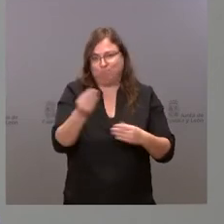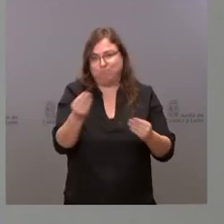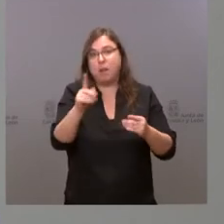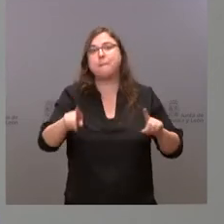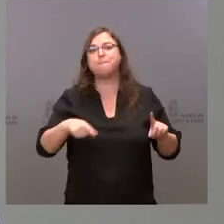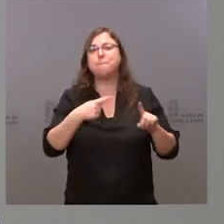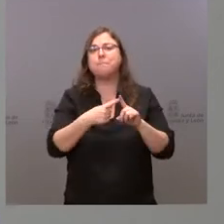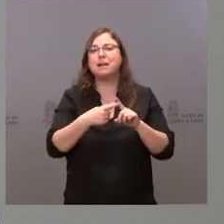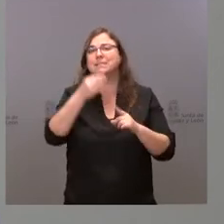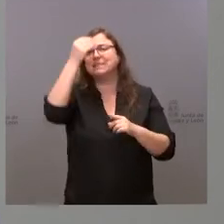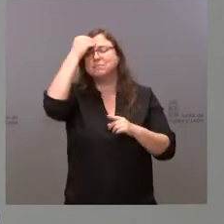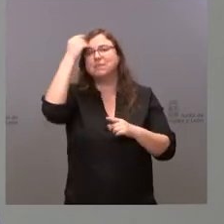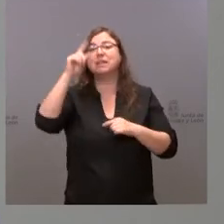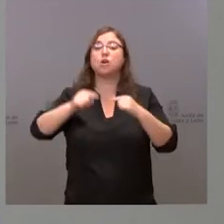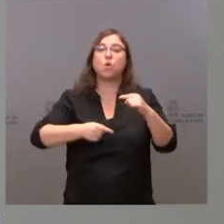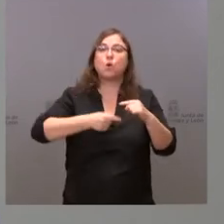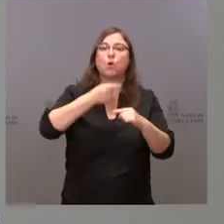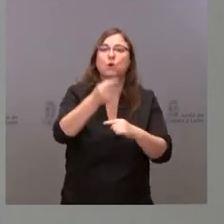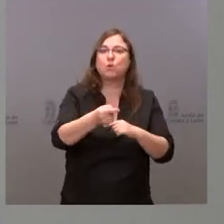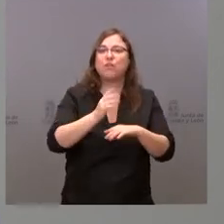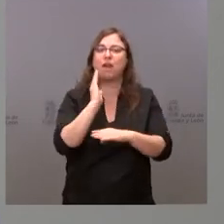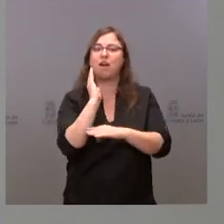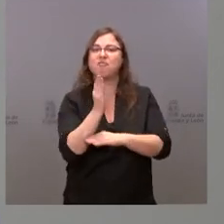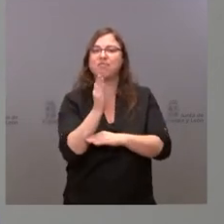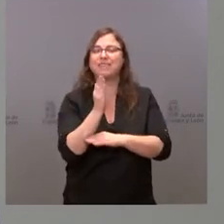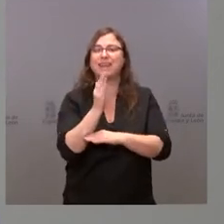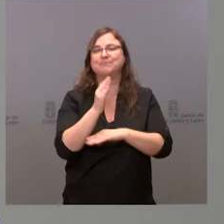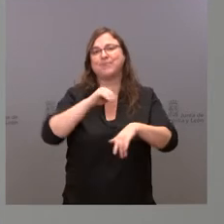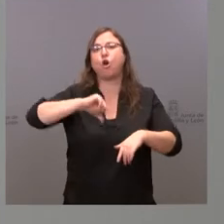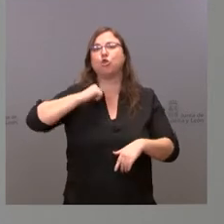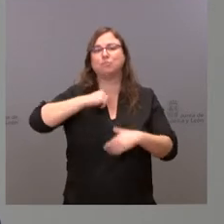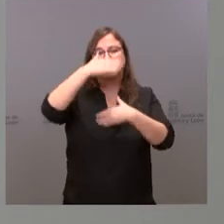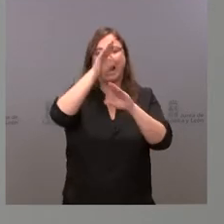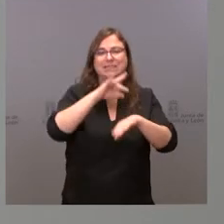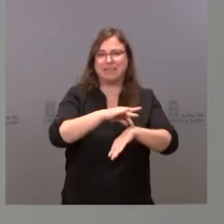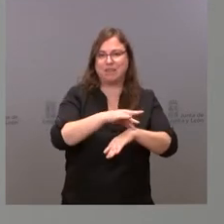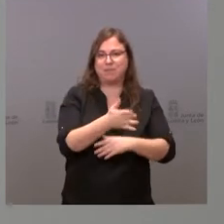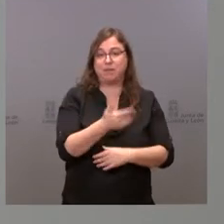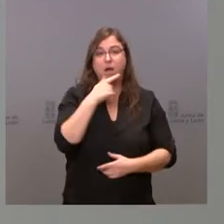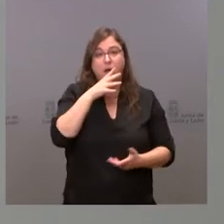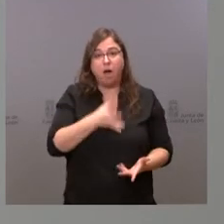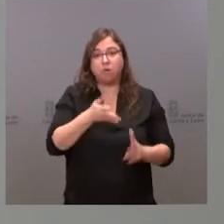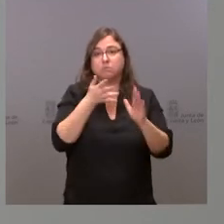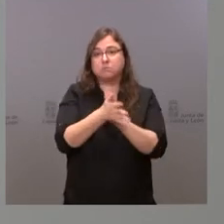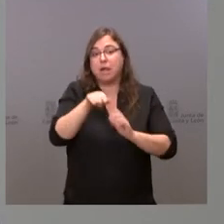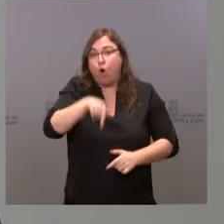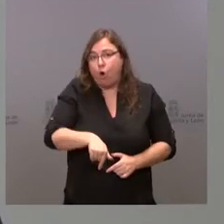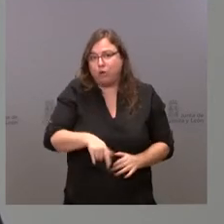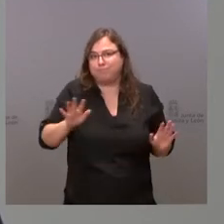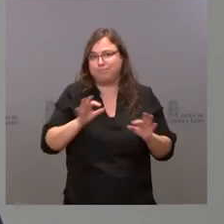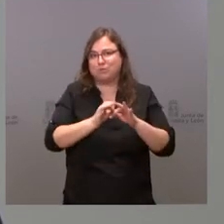que tener en cuenta cuál es su repercusiones sobre la asistencia sanitaria ha fechado y tengo que manifestar les que afortunadamente